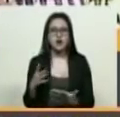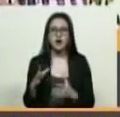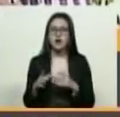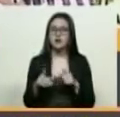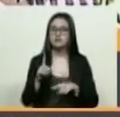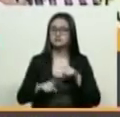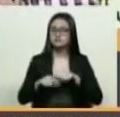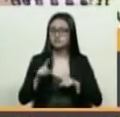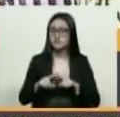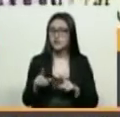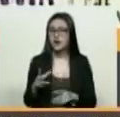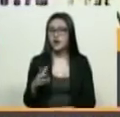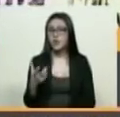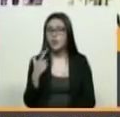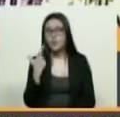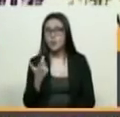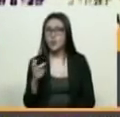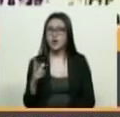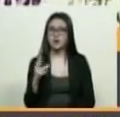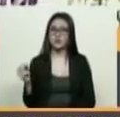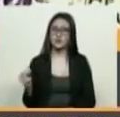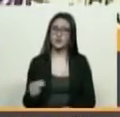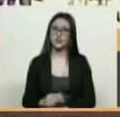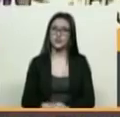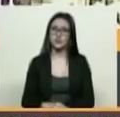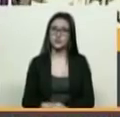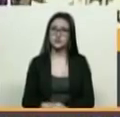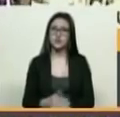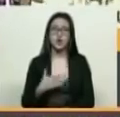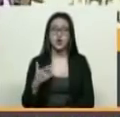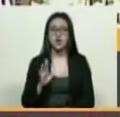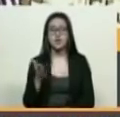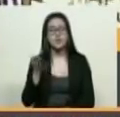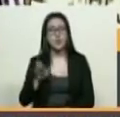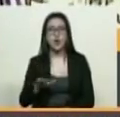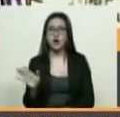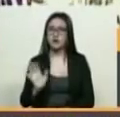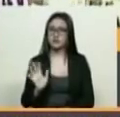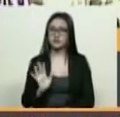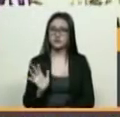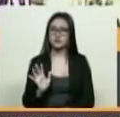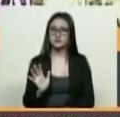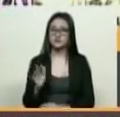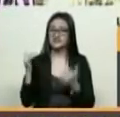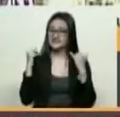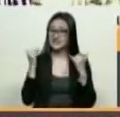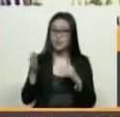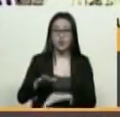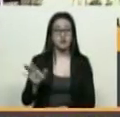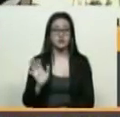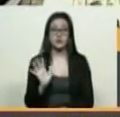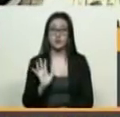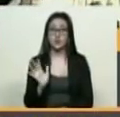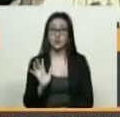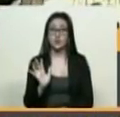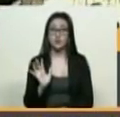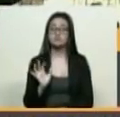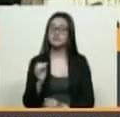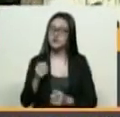busca. No buscamos la muerte, no celebramos la muerte.